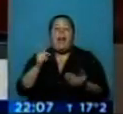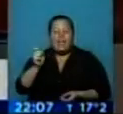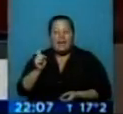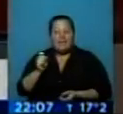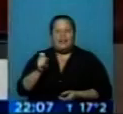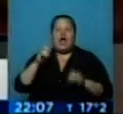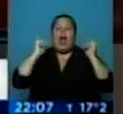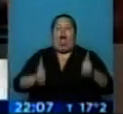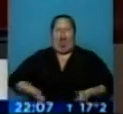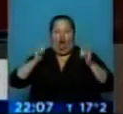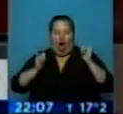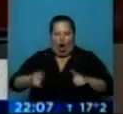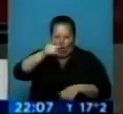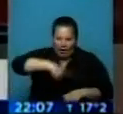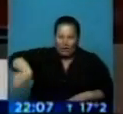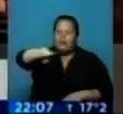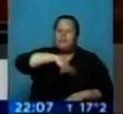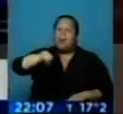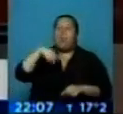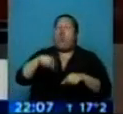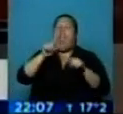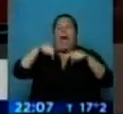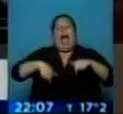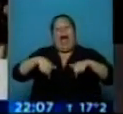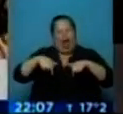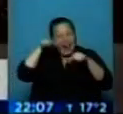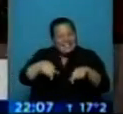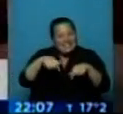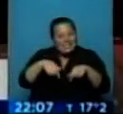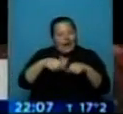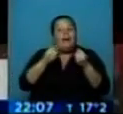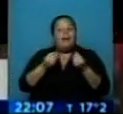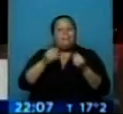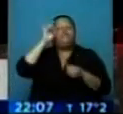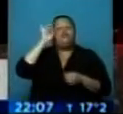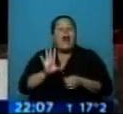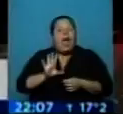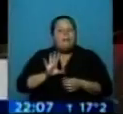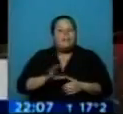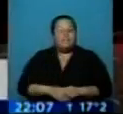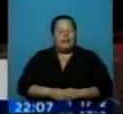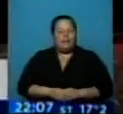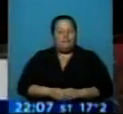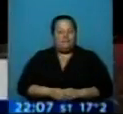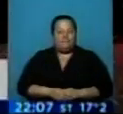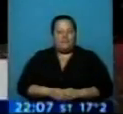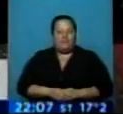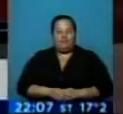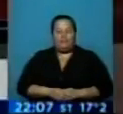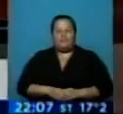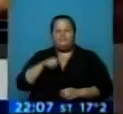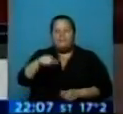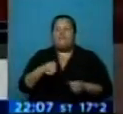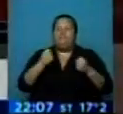a la juventud, que no son el presente, que son solamente